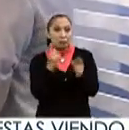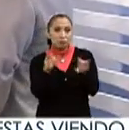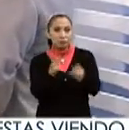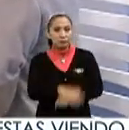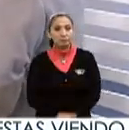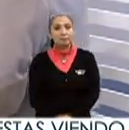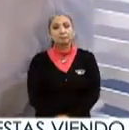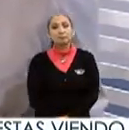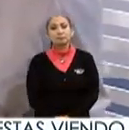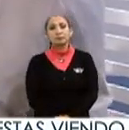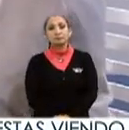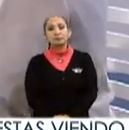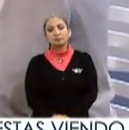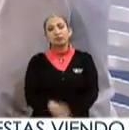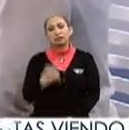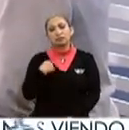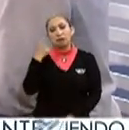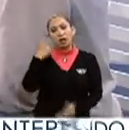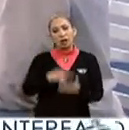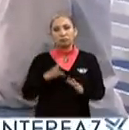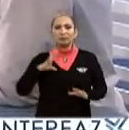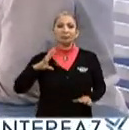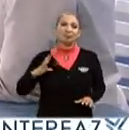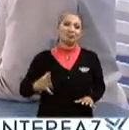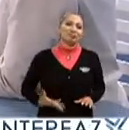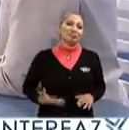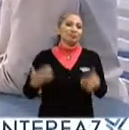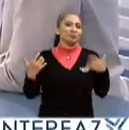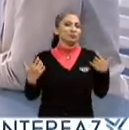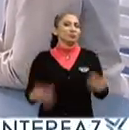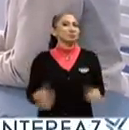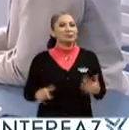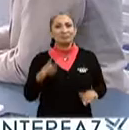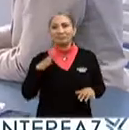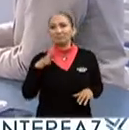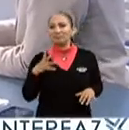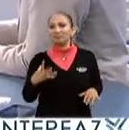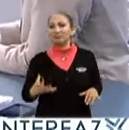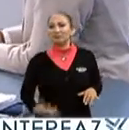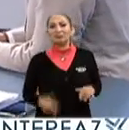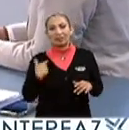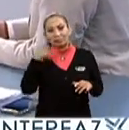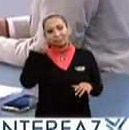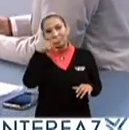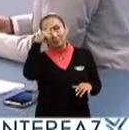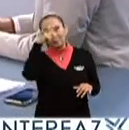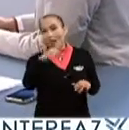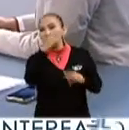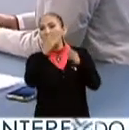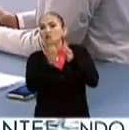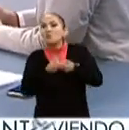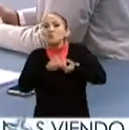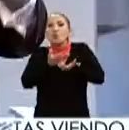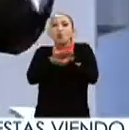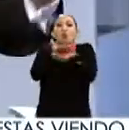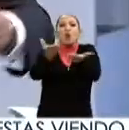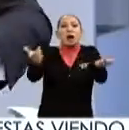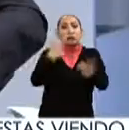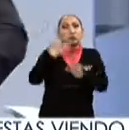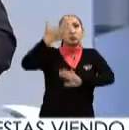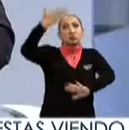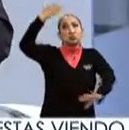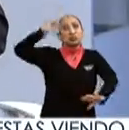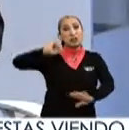música. Creo que es un gran orgullo, Omar. Es un gran orgullo que sea de México para el mundo y que esto haya nacido